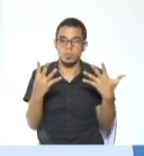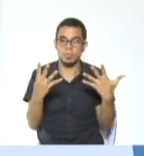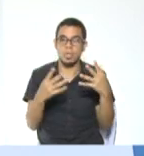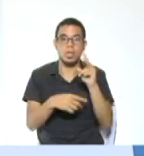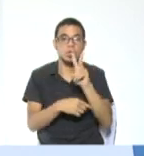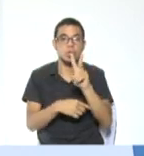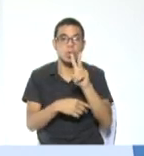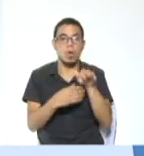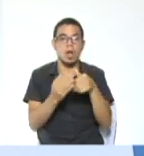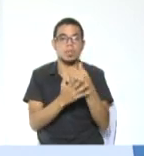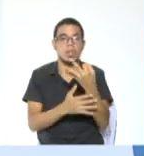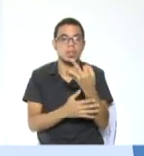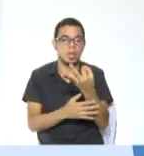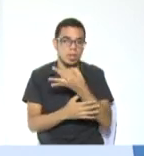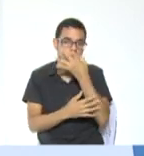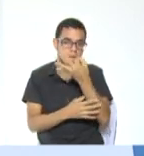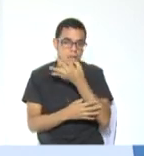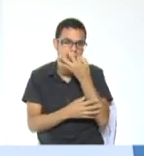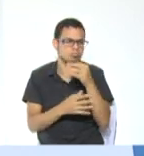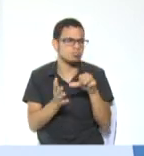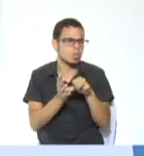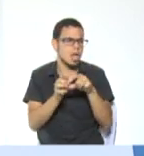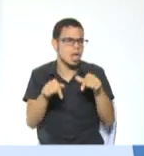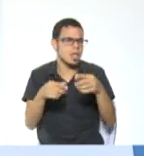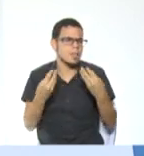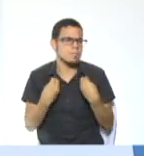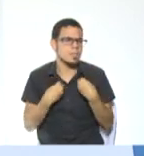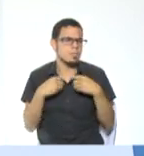y de 2 a 3 de la tarde. ¿Por dónde?